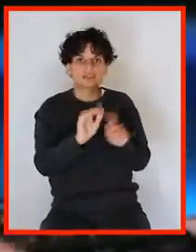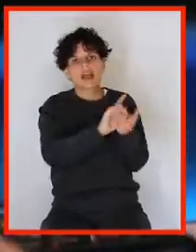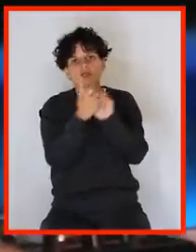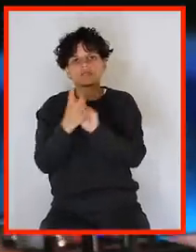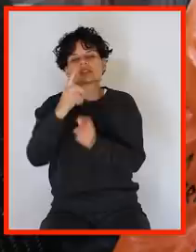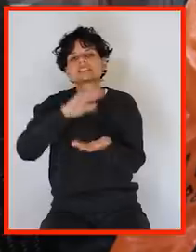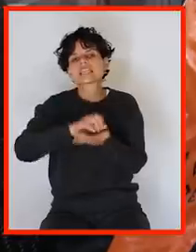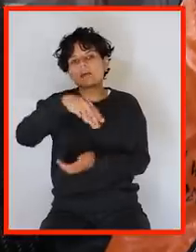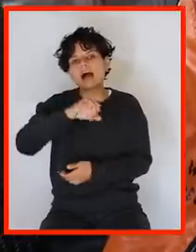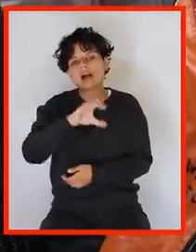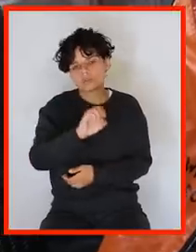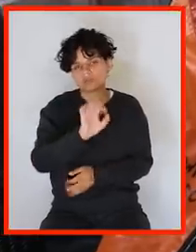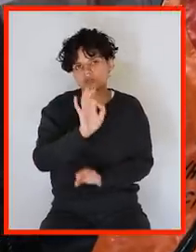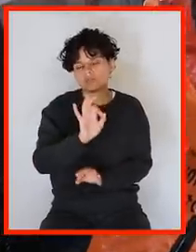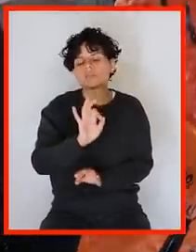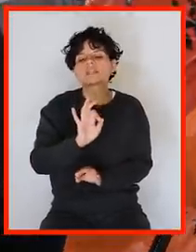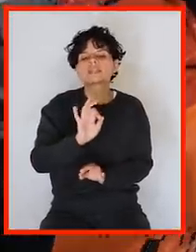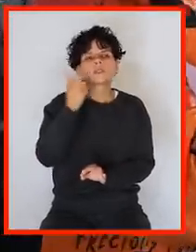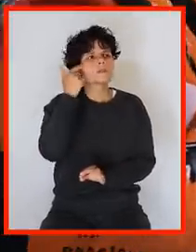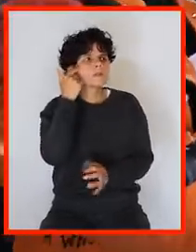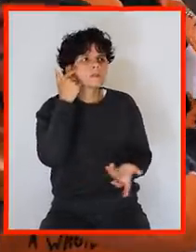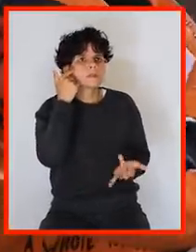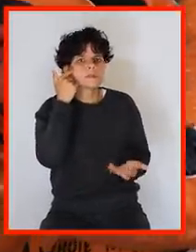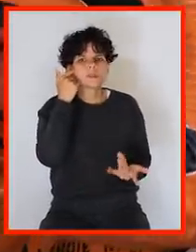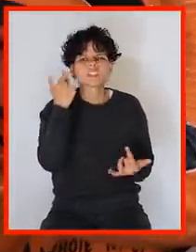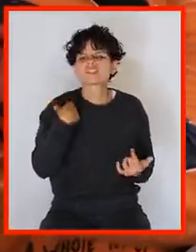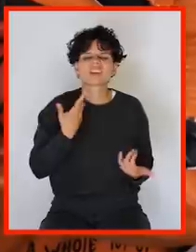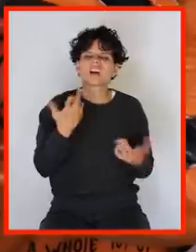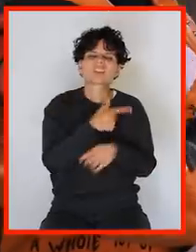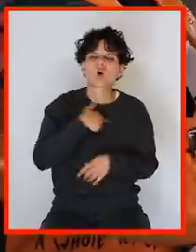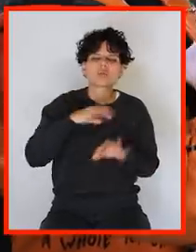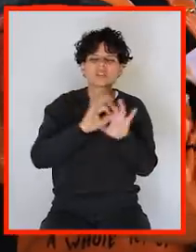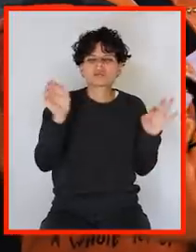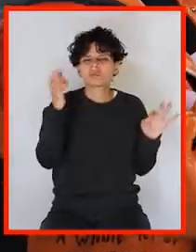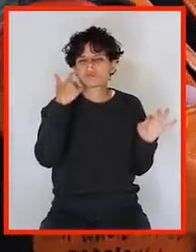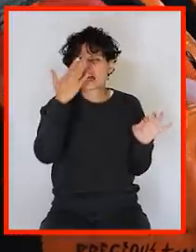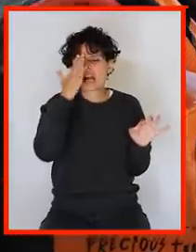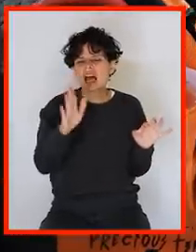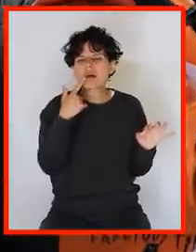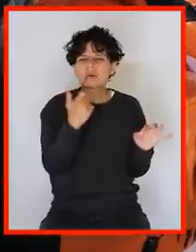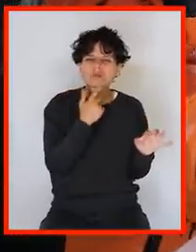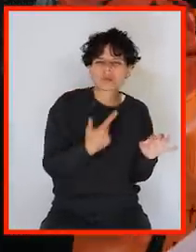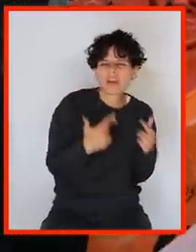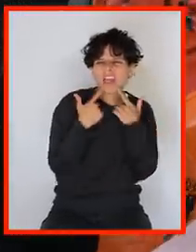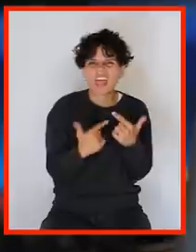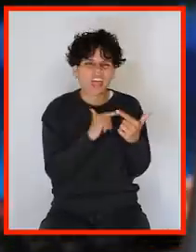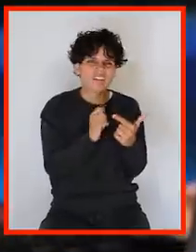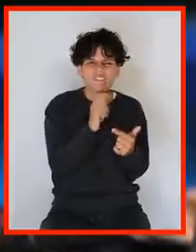chamaco. Puta, igual en un tiempo dije como, ay, puta, y si me saco como la weá, el chamaco igual suena como ordinario la